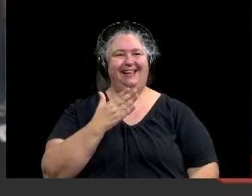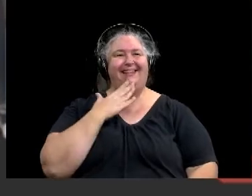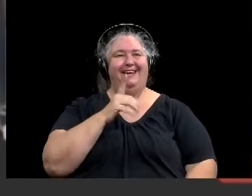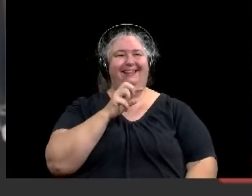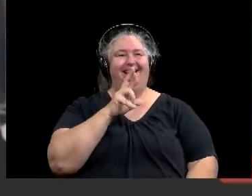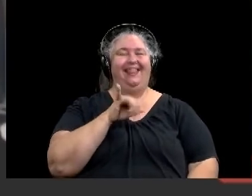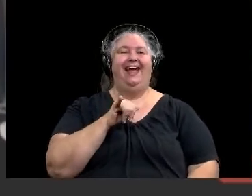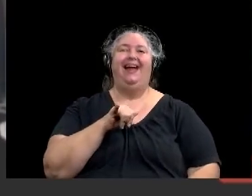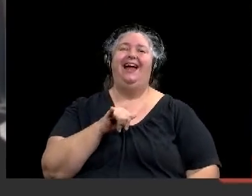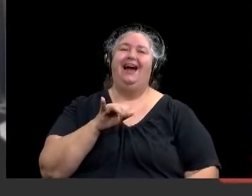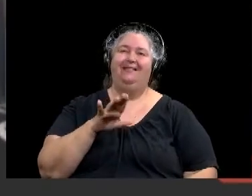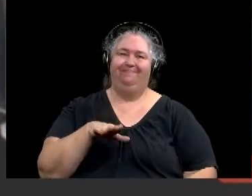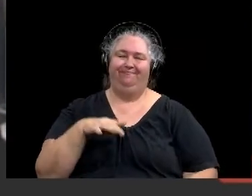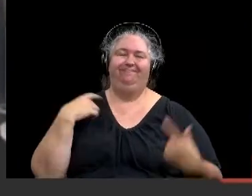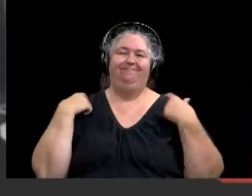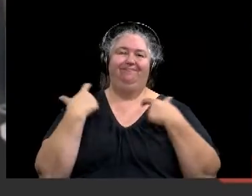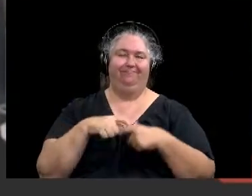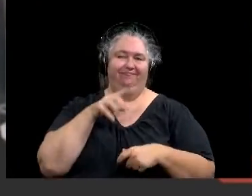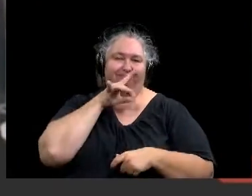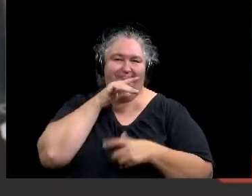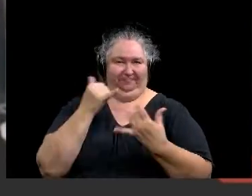gracias lari